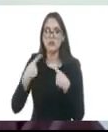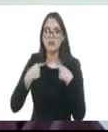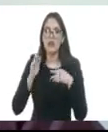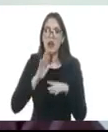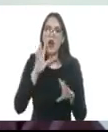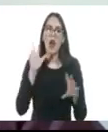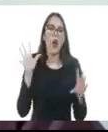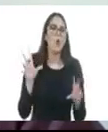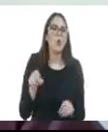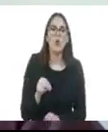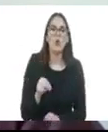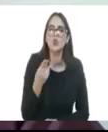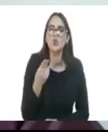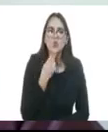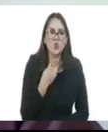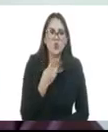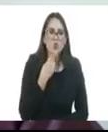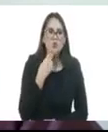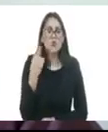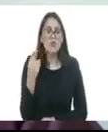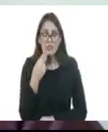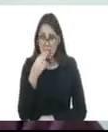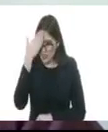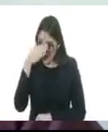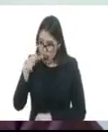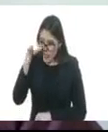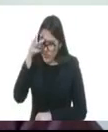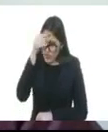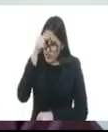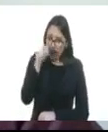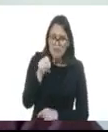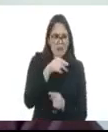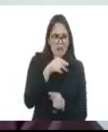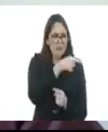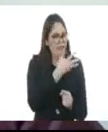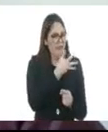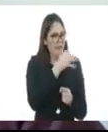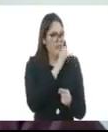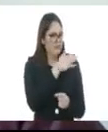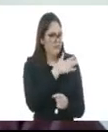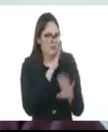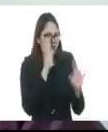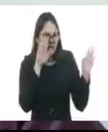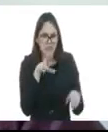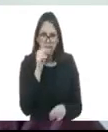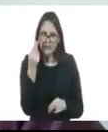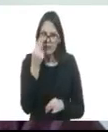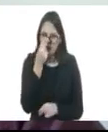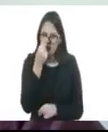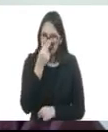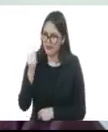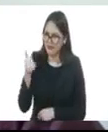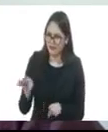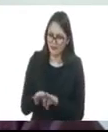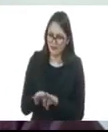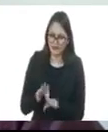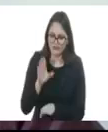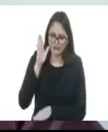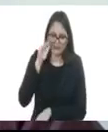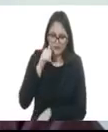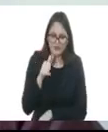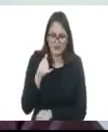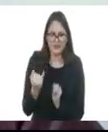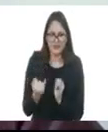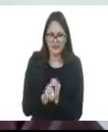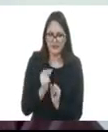muchas personas el aprender eso cuando tenían el español para comunicarse con más personas, y poco a poco se fueron